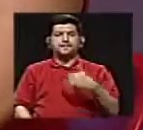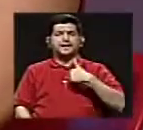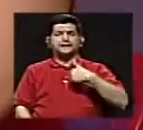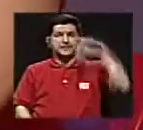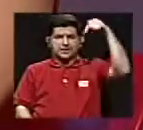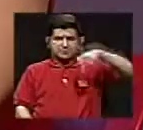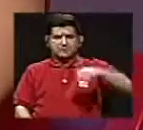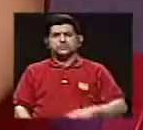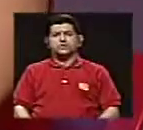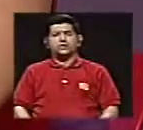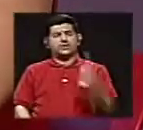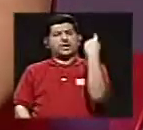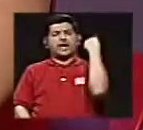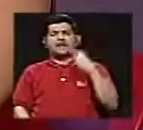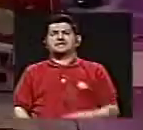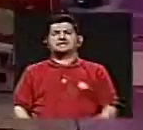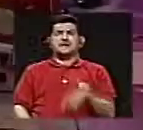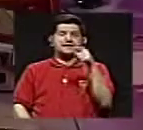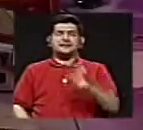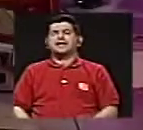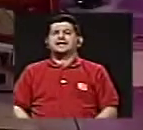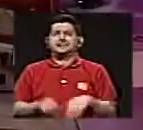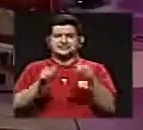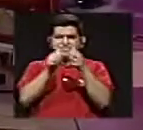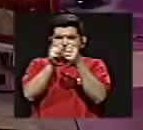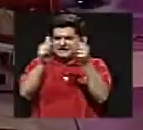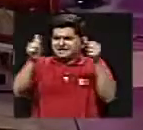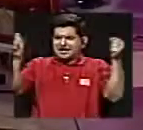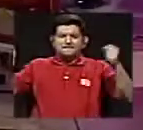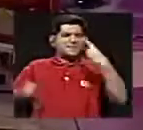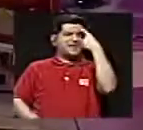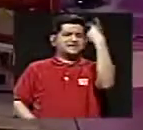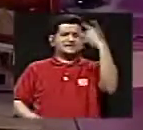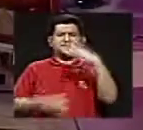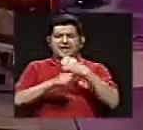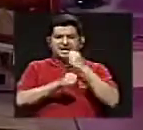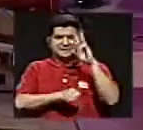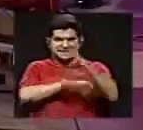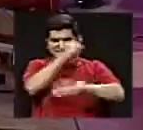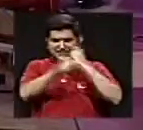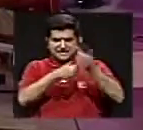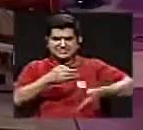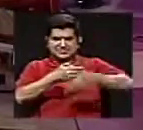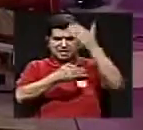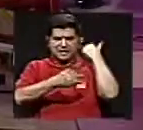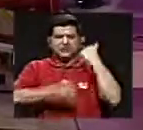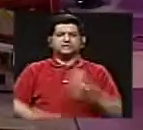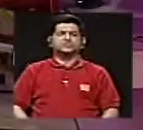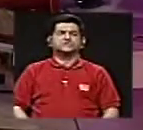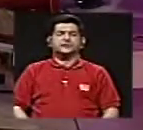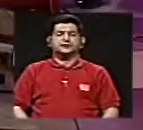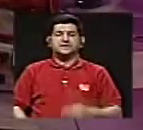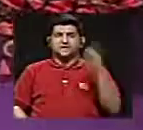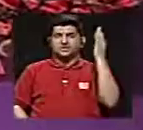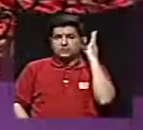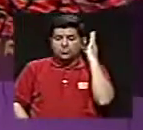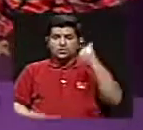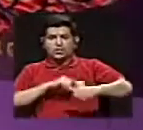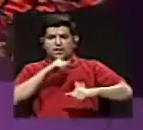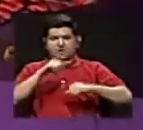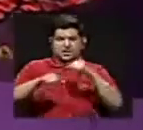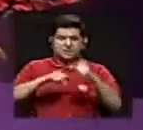hoy aquí de fondo la manta de los sueños que se elaboró hace 6 años por las feministas que fuimos